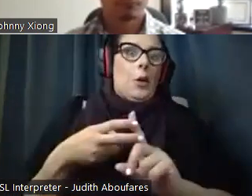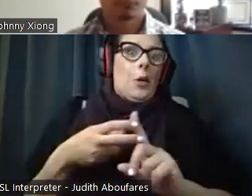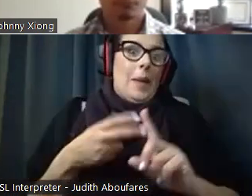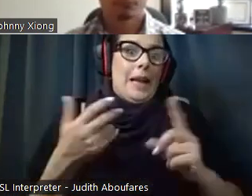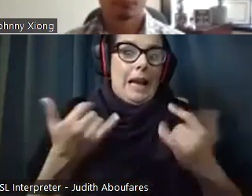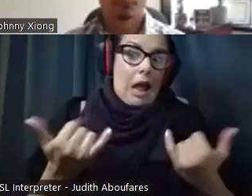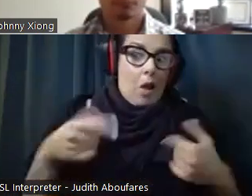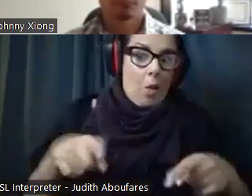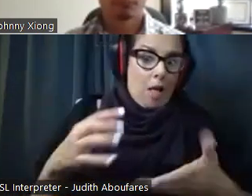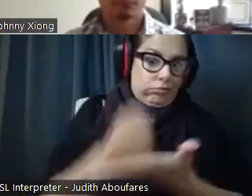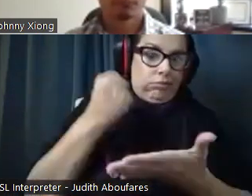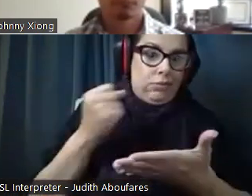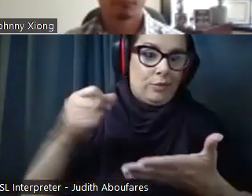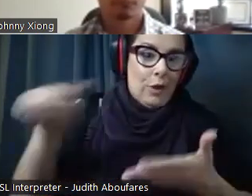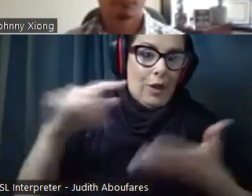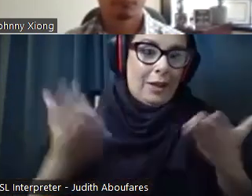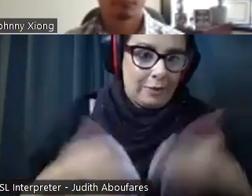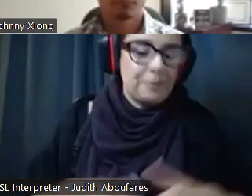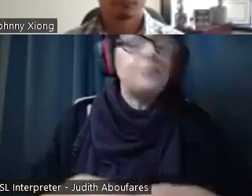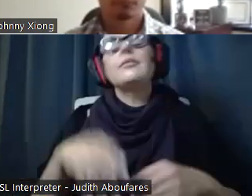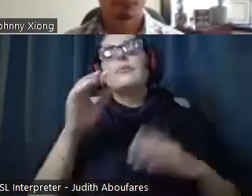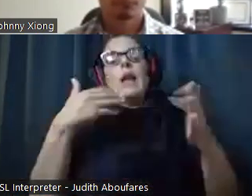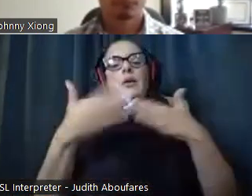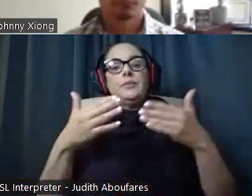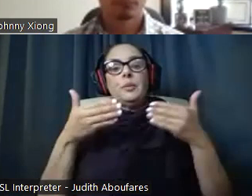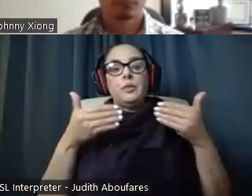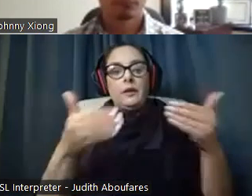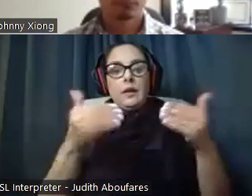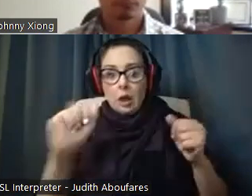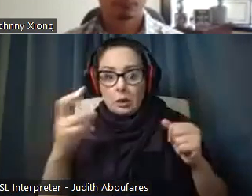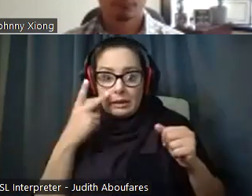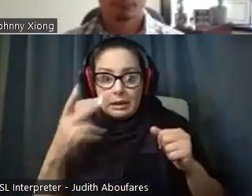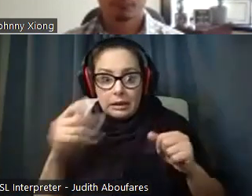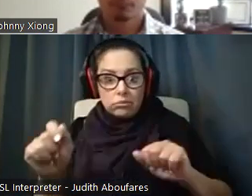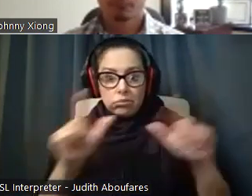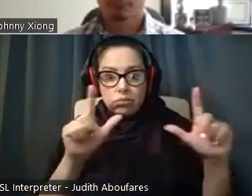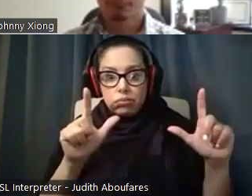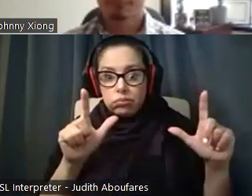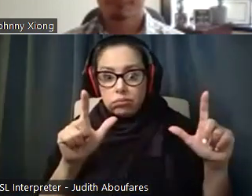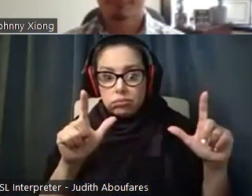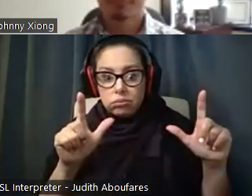Así que solamente es para reclutar. Así que continuando, ¿pueden ver mi pantalla?